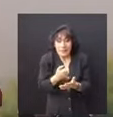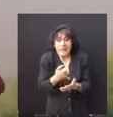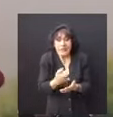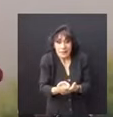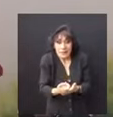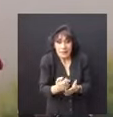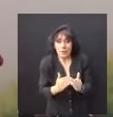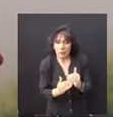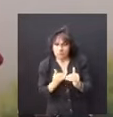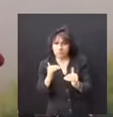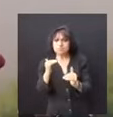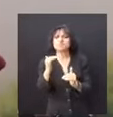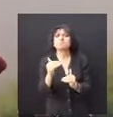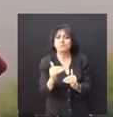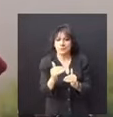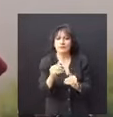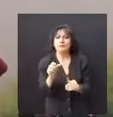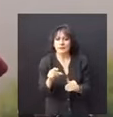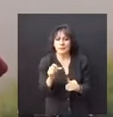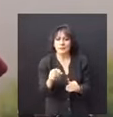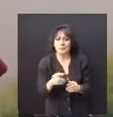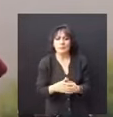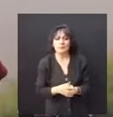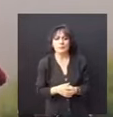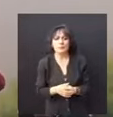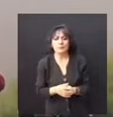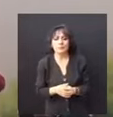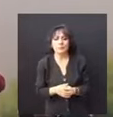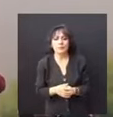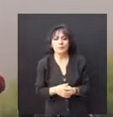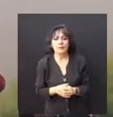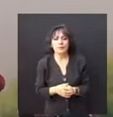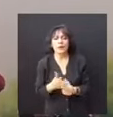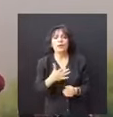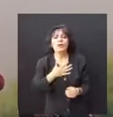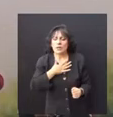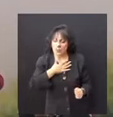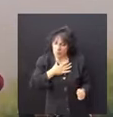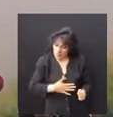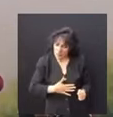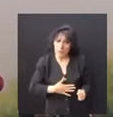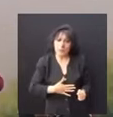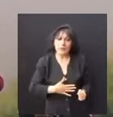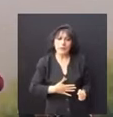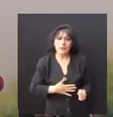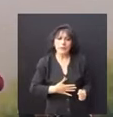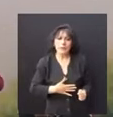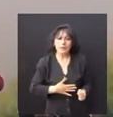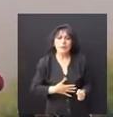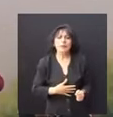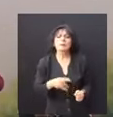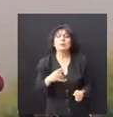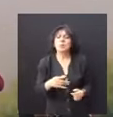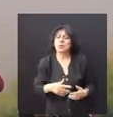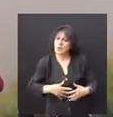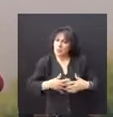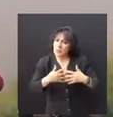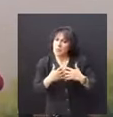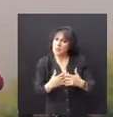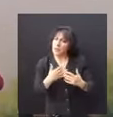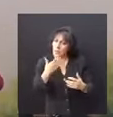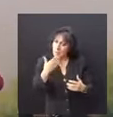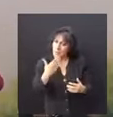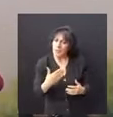salario. Así que, porque es justicia y porque funciona, porque da